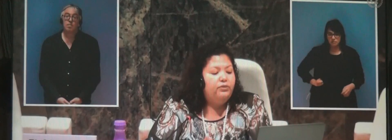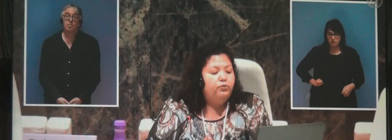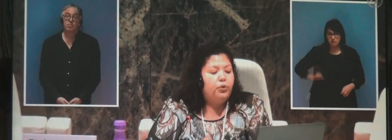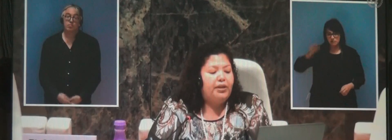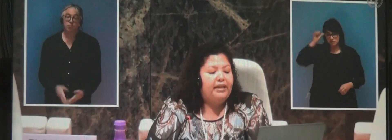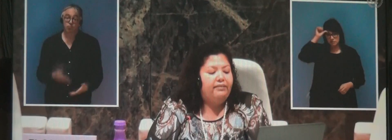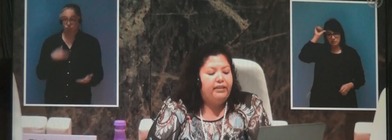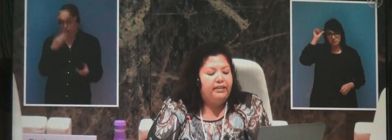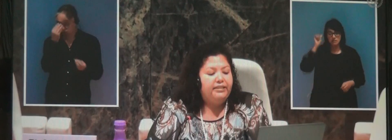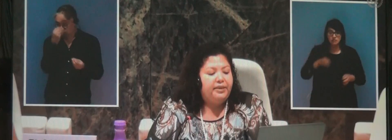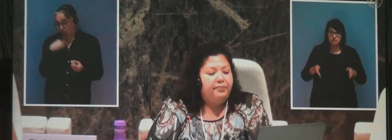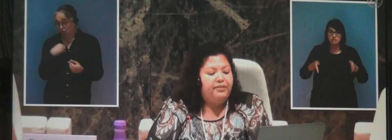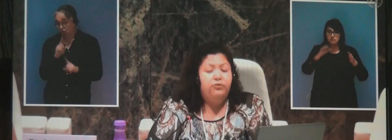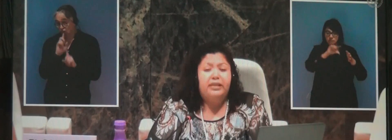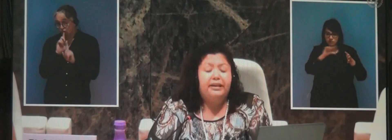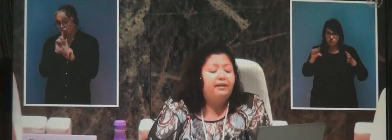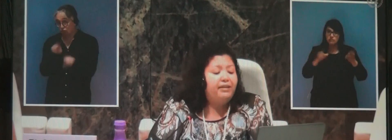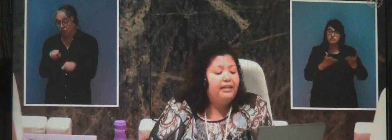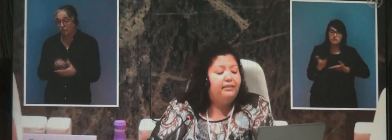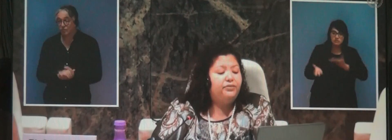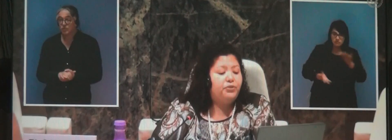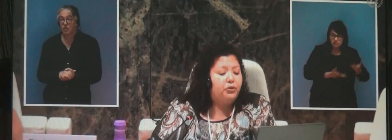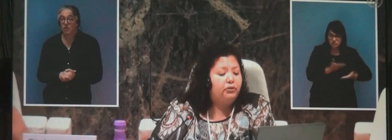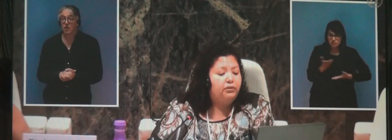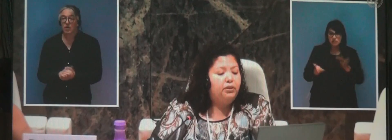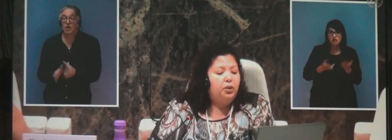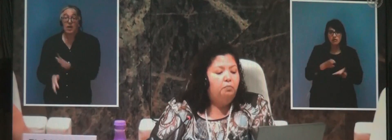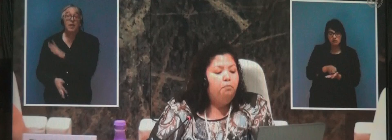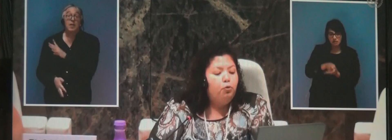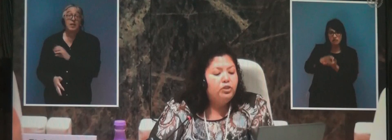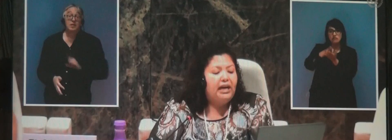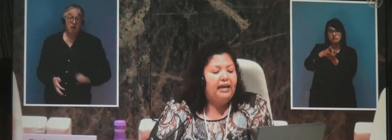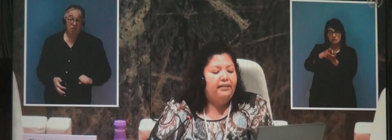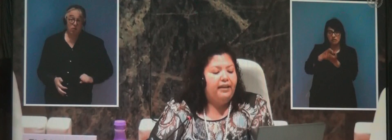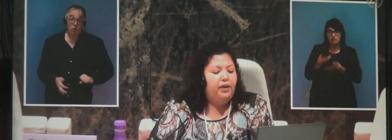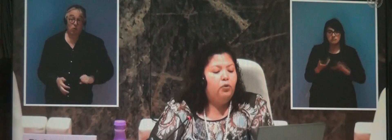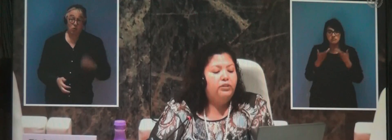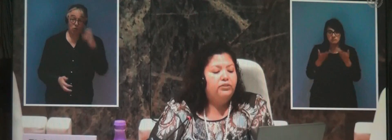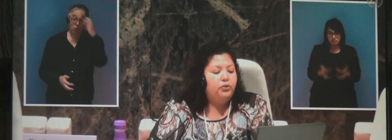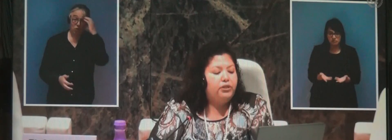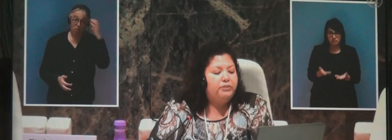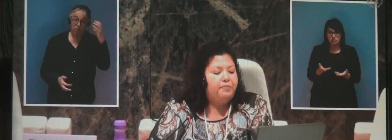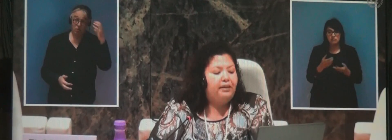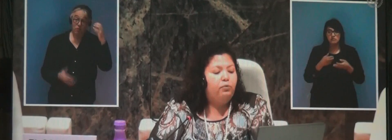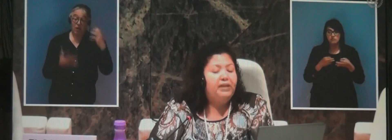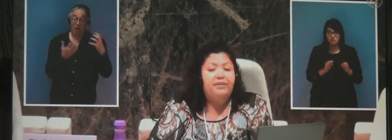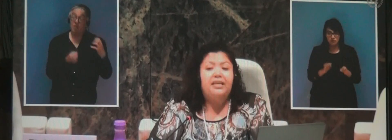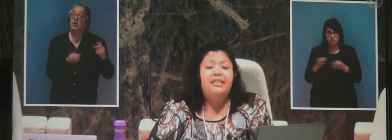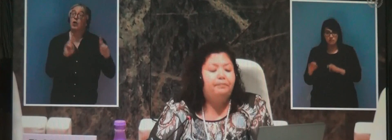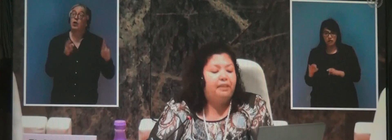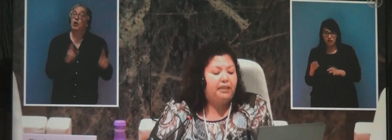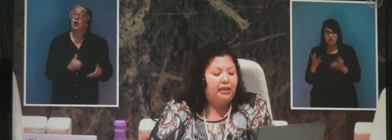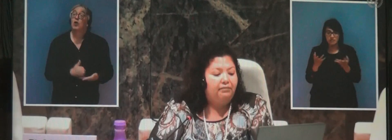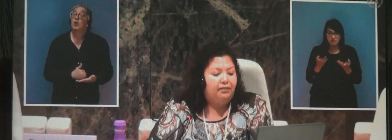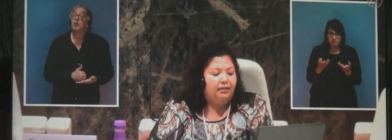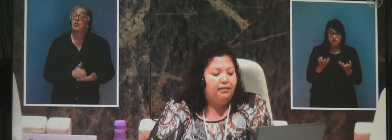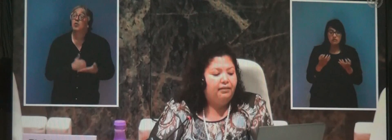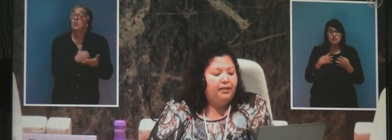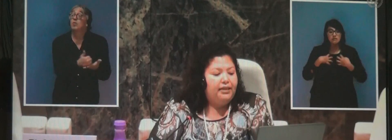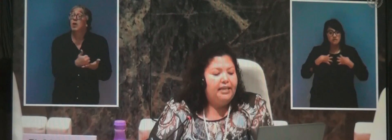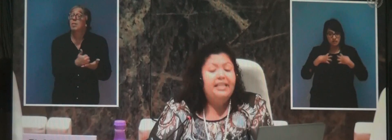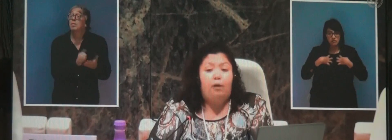de las instituciones que brindan servicios de rehabilitación, busca generar condiciones para una vida